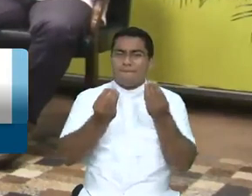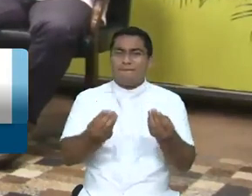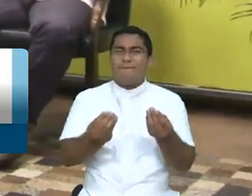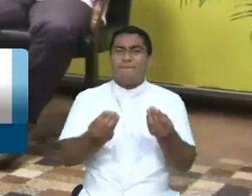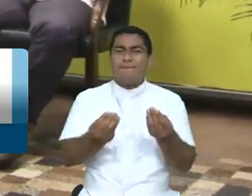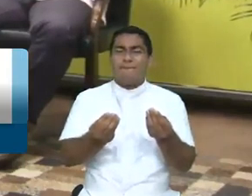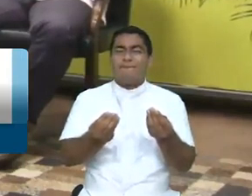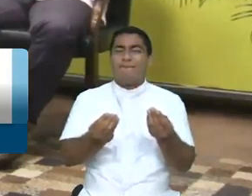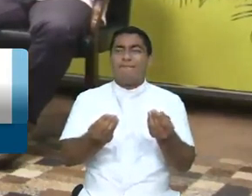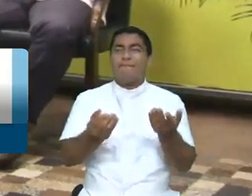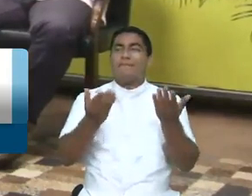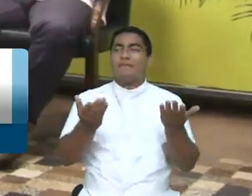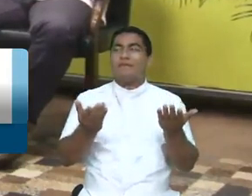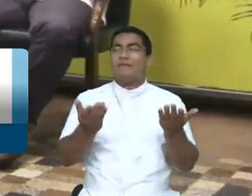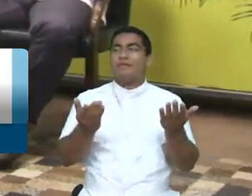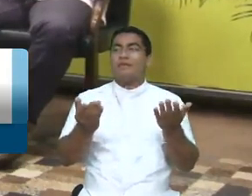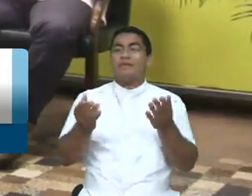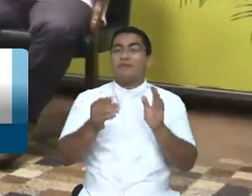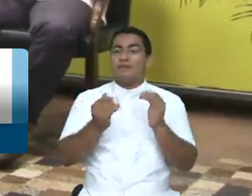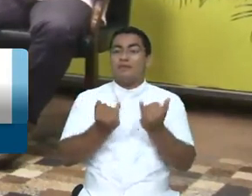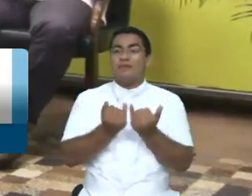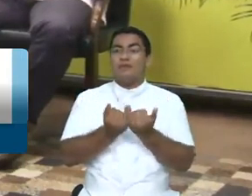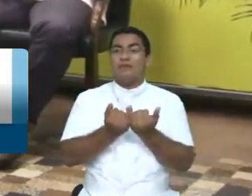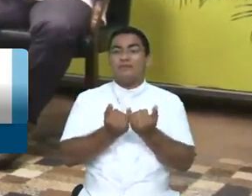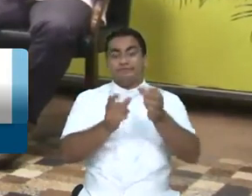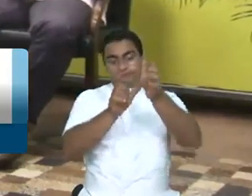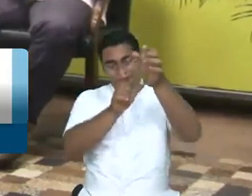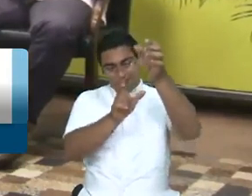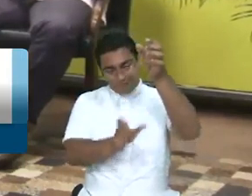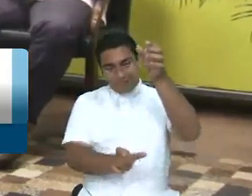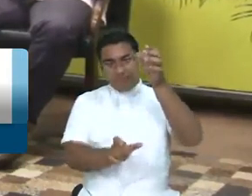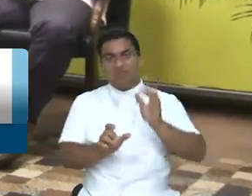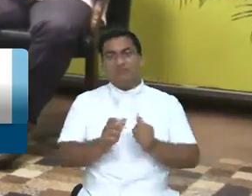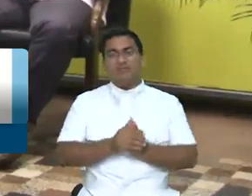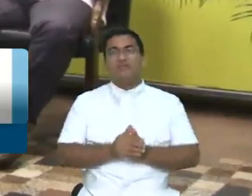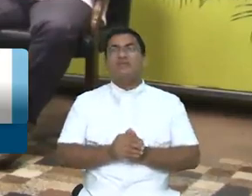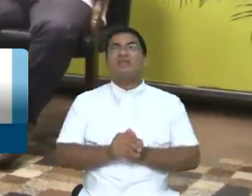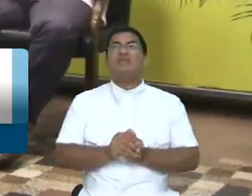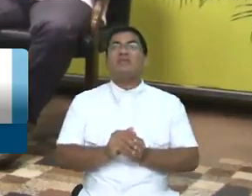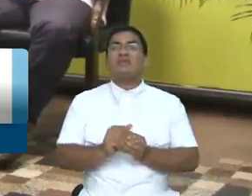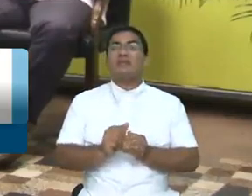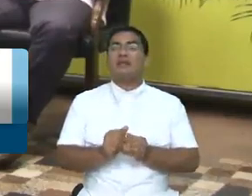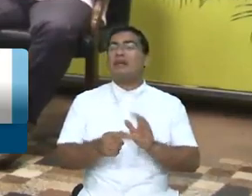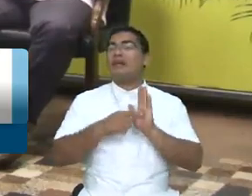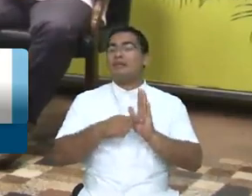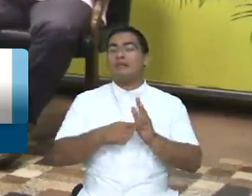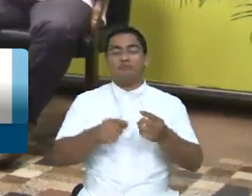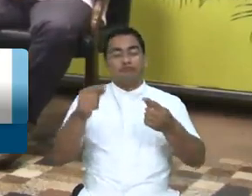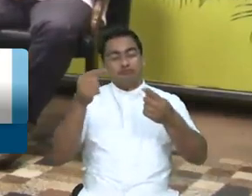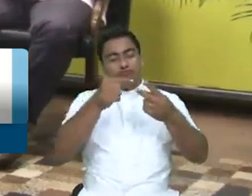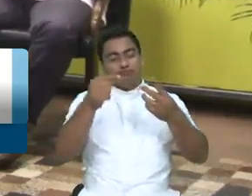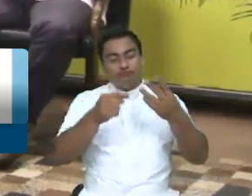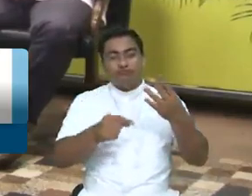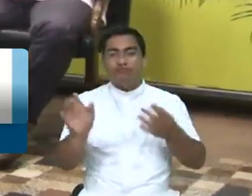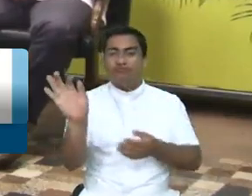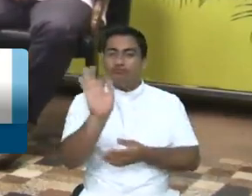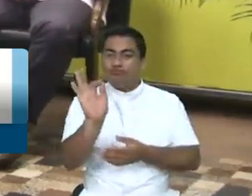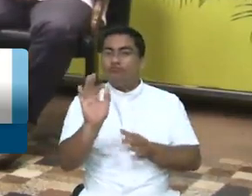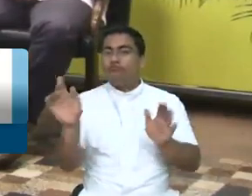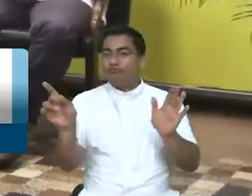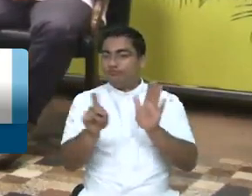ahí. Y ahí es donde uno tiene el control de las vísceras, como la vejiga y el recto. ¿Hay factores de riesgo, doctor, que pueden predisponernos